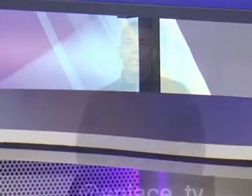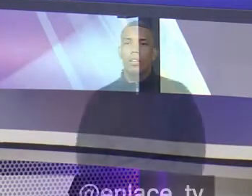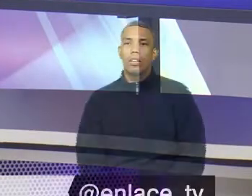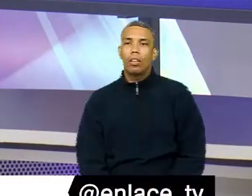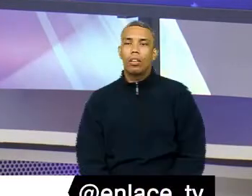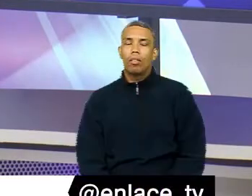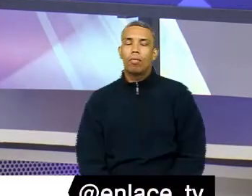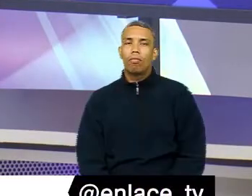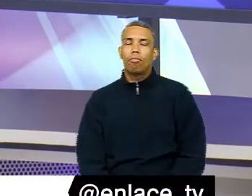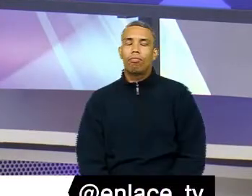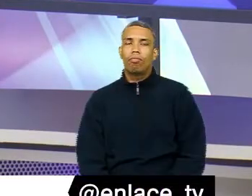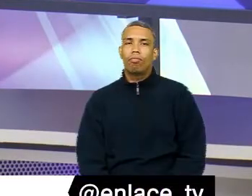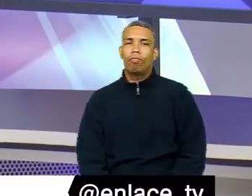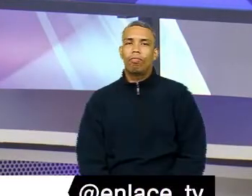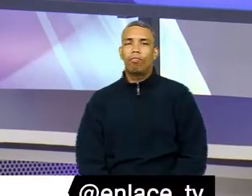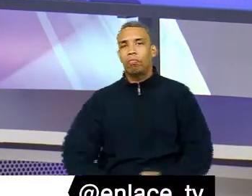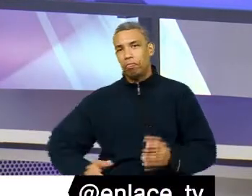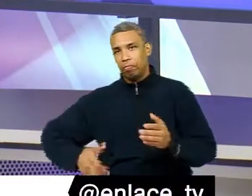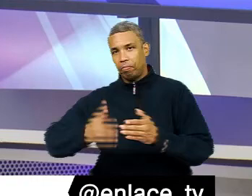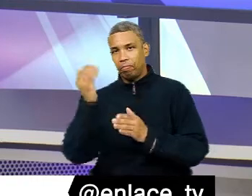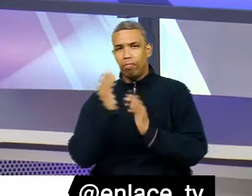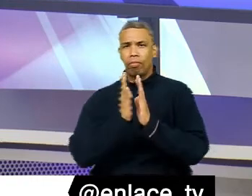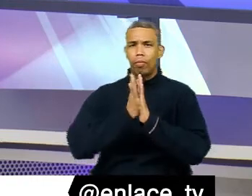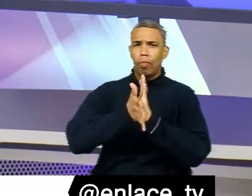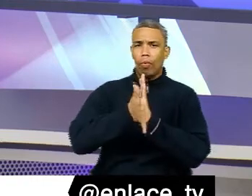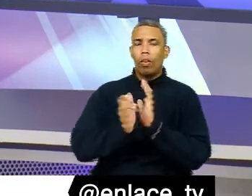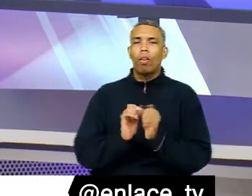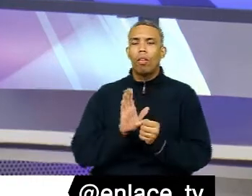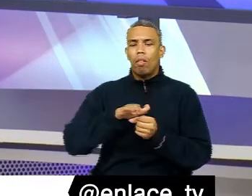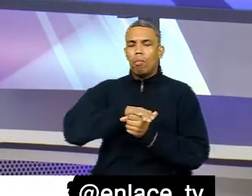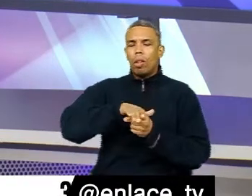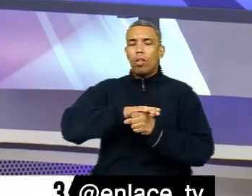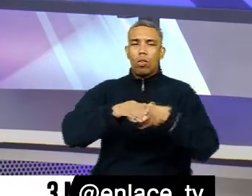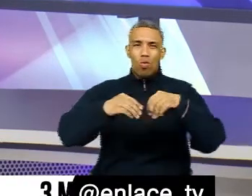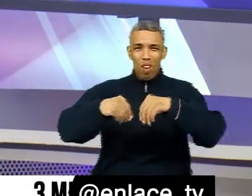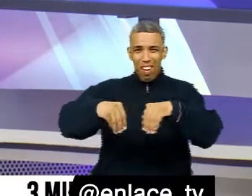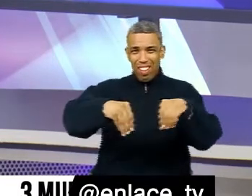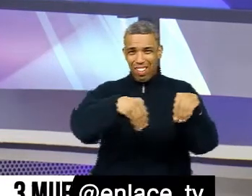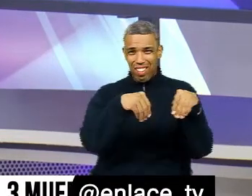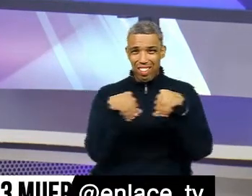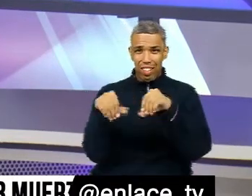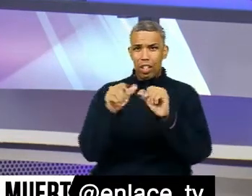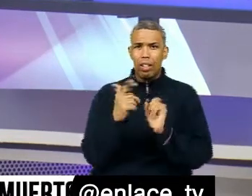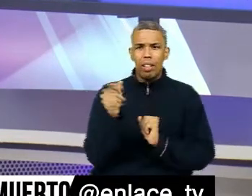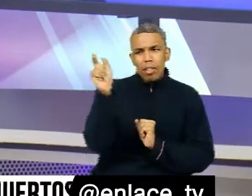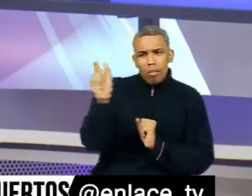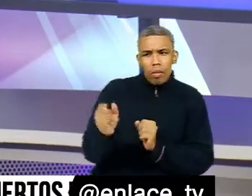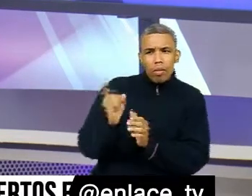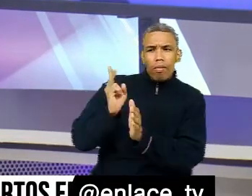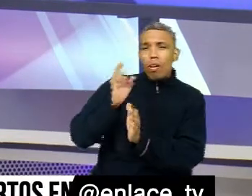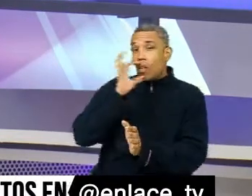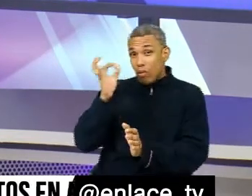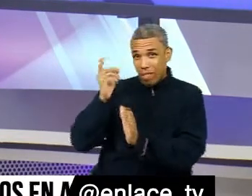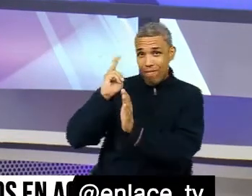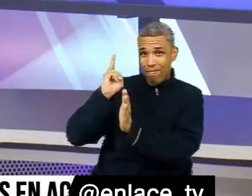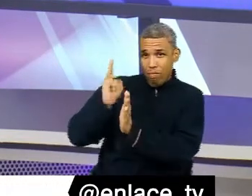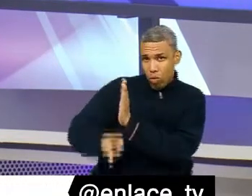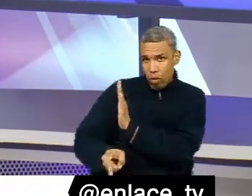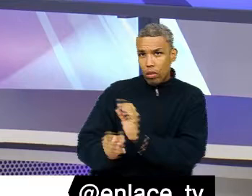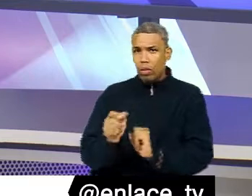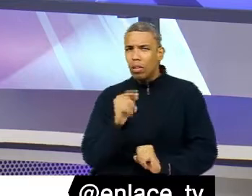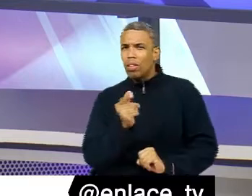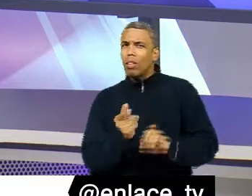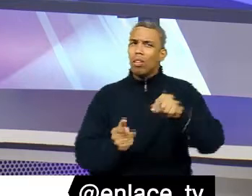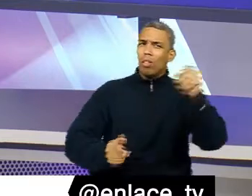Comenzamos con el desarrollo de nuestra información. Un hombre muerto y una mujer herida es el reporte de orden público que entregaron en las últimas horas las autoridades